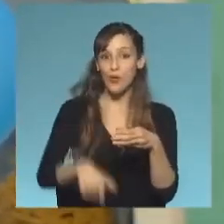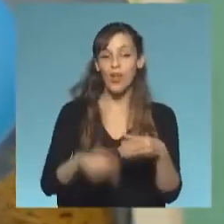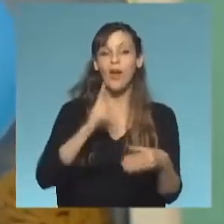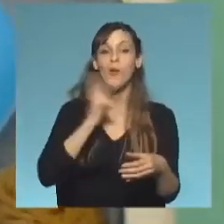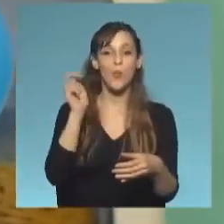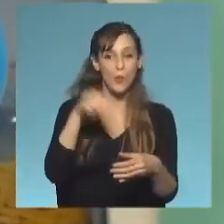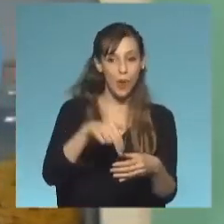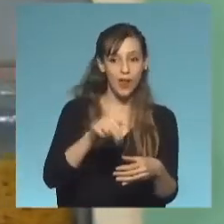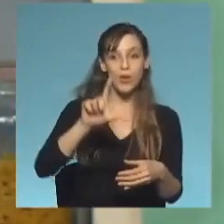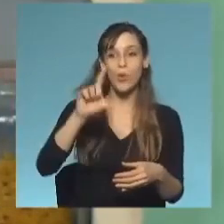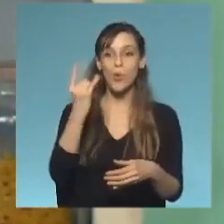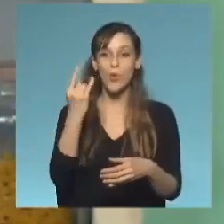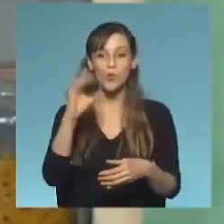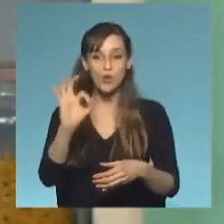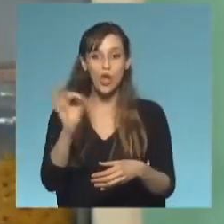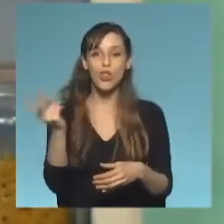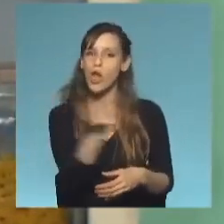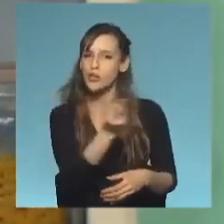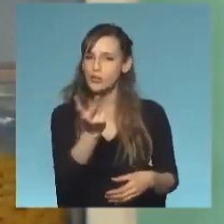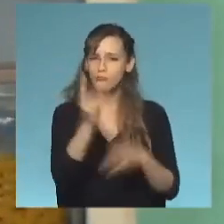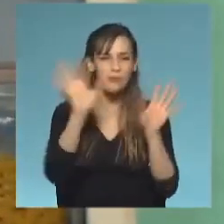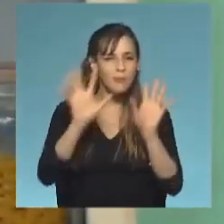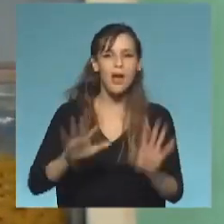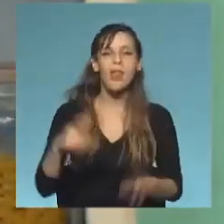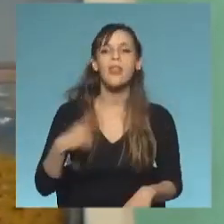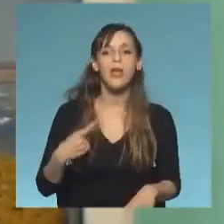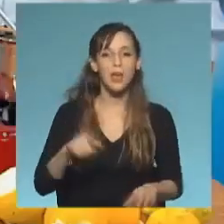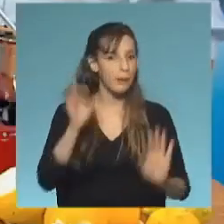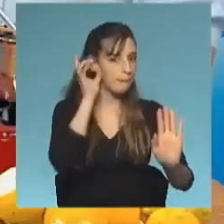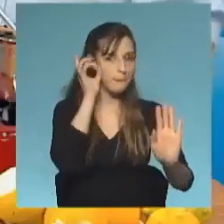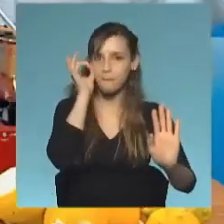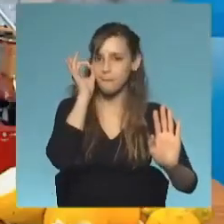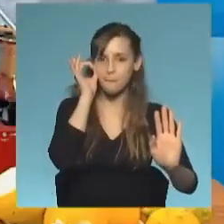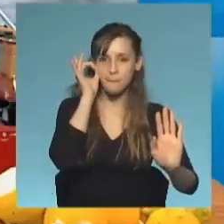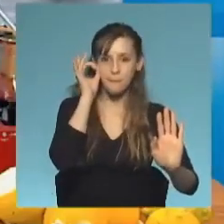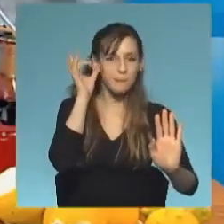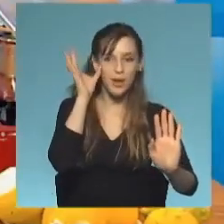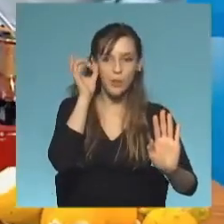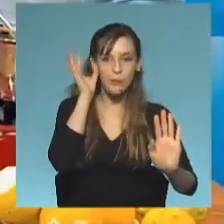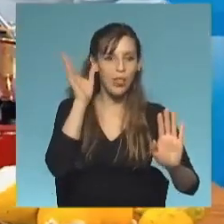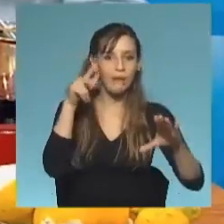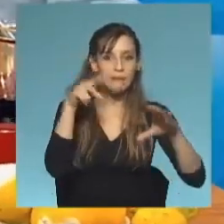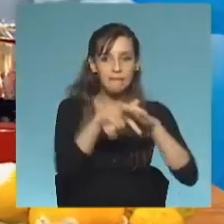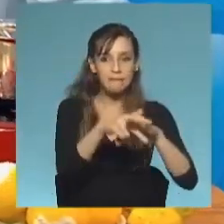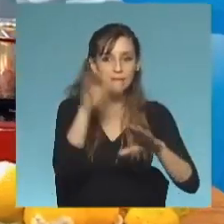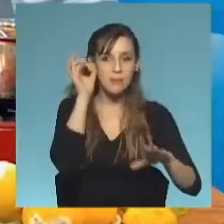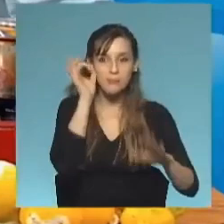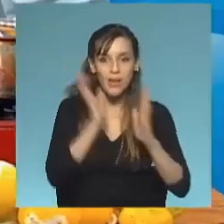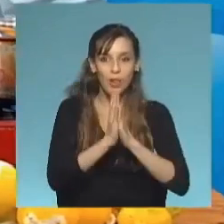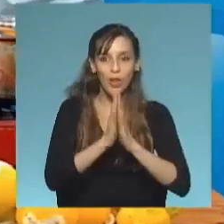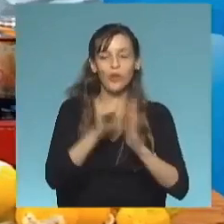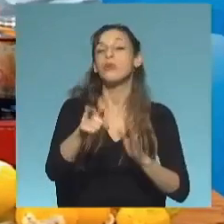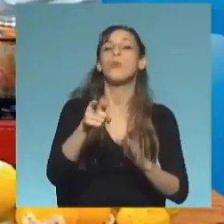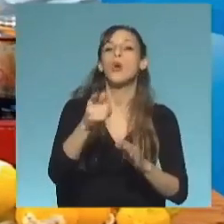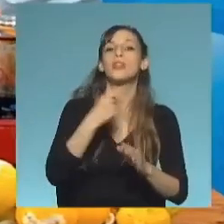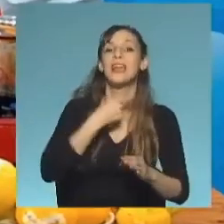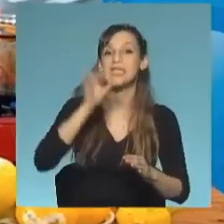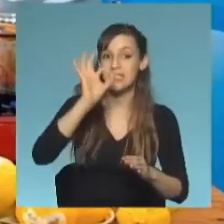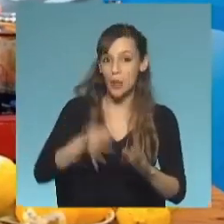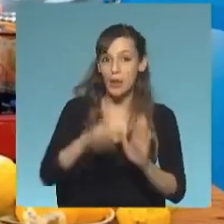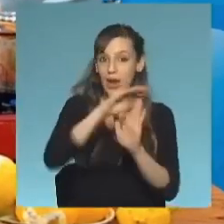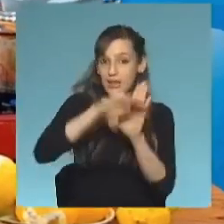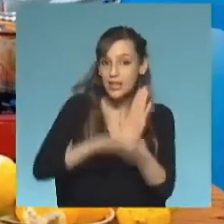Juan y Lucho, que están haciendo qué. Sofi, igual para... Perdón, Rienzo, perdón. No, lo último te quiero decir. Sí. Cualquiera que quiera saber la receta,